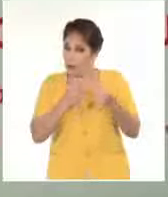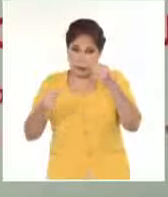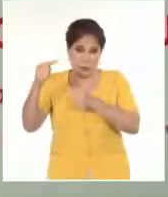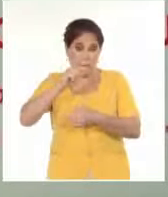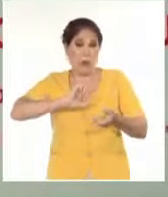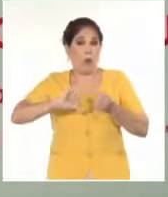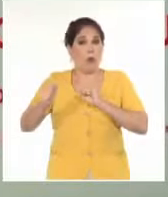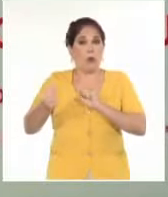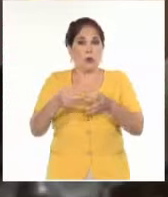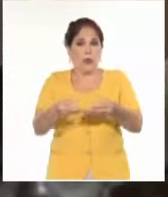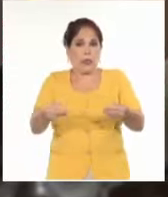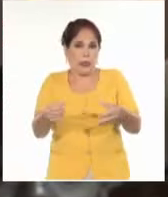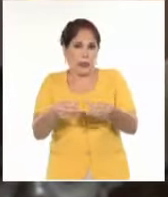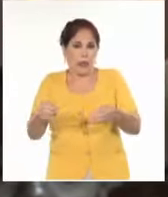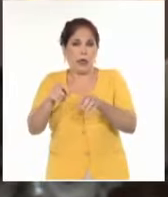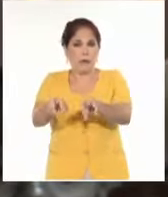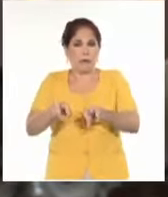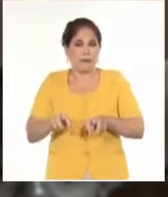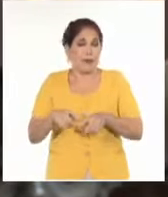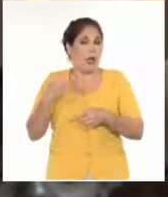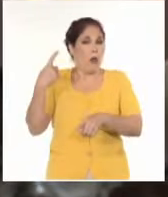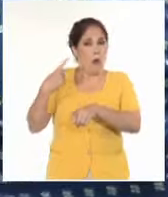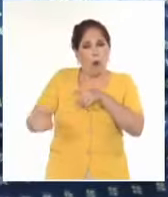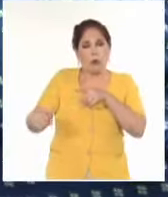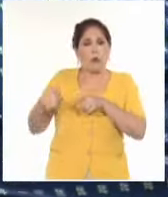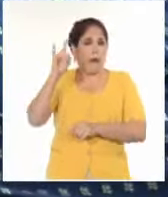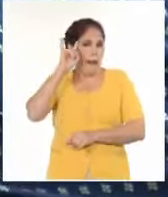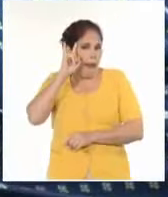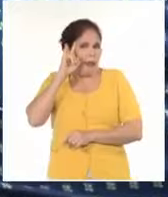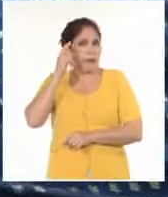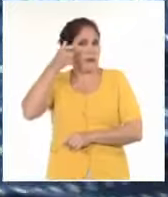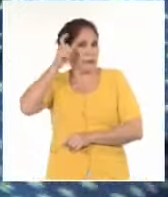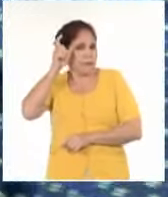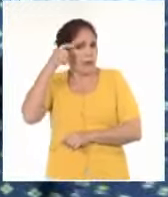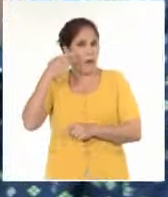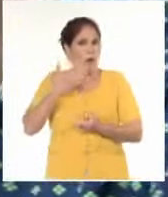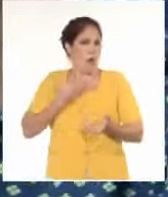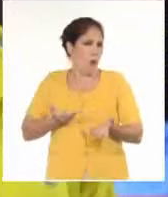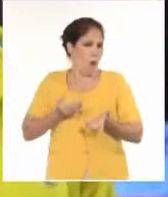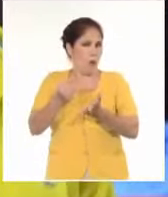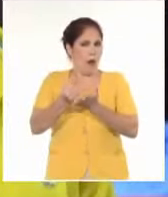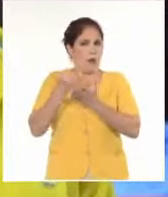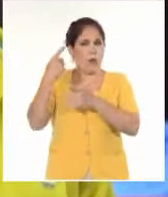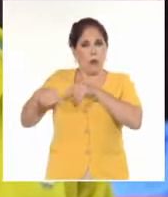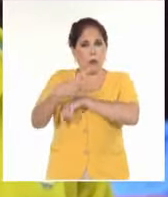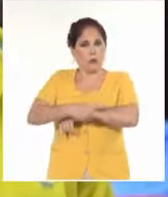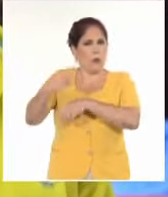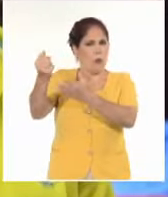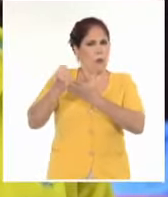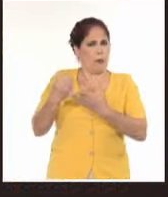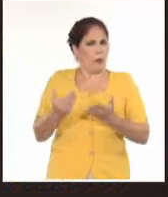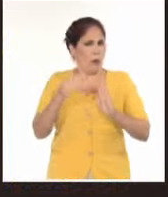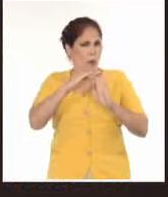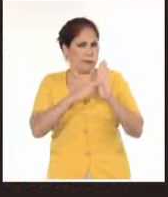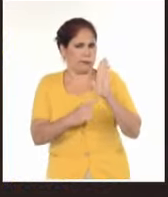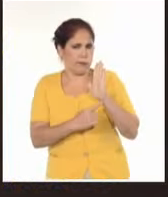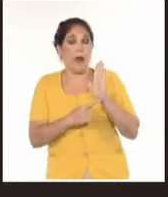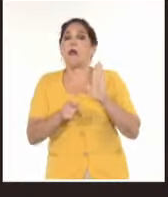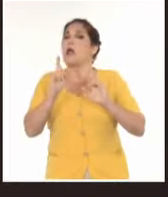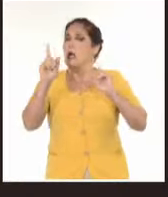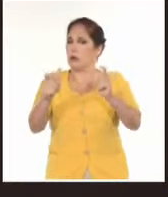la tierra, de la producción de leche y de la masa ganadera y el estado de la cooperación internacional. Al finalizar el encuentro se manifestó